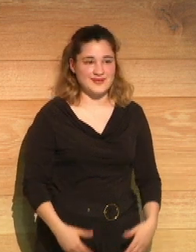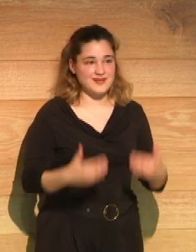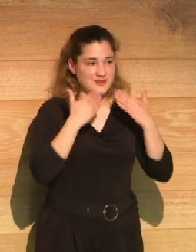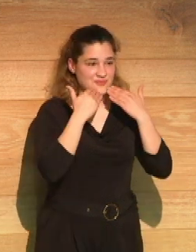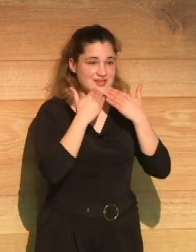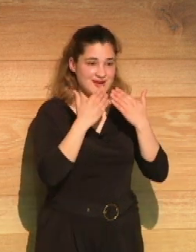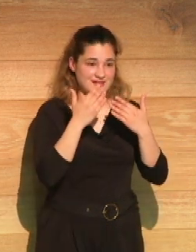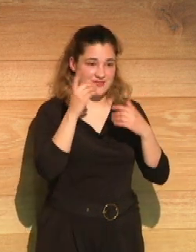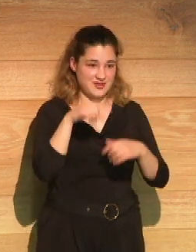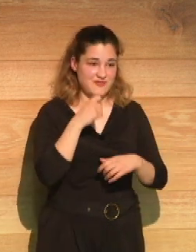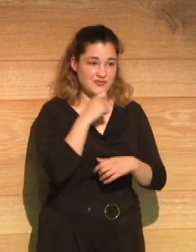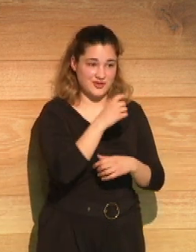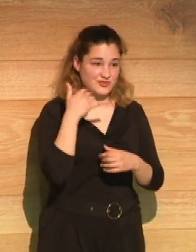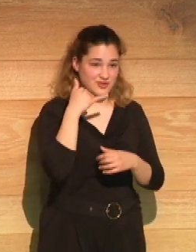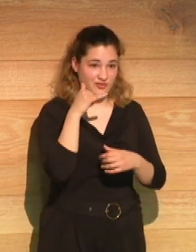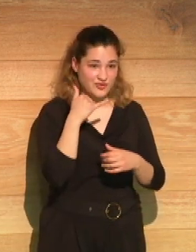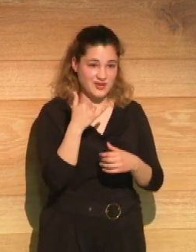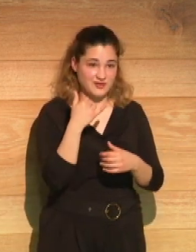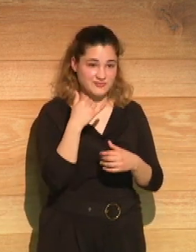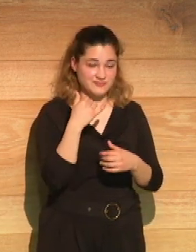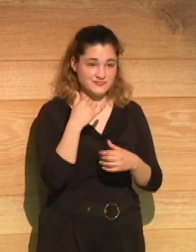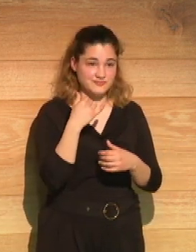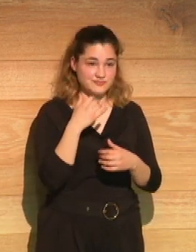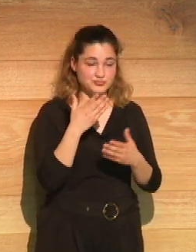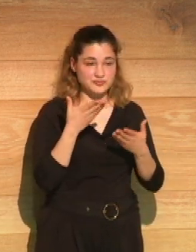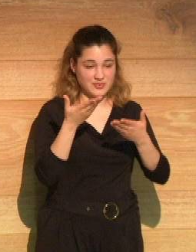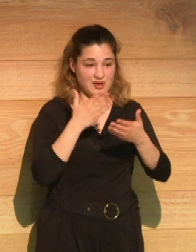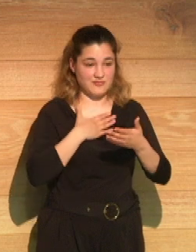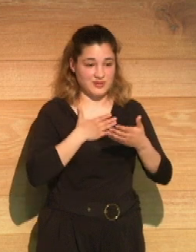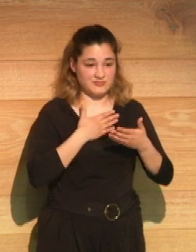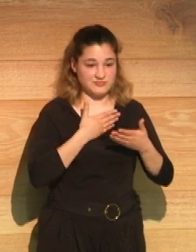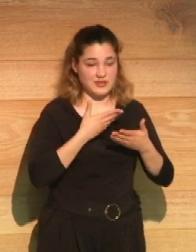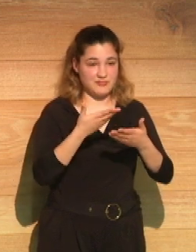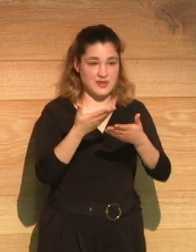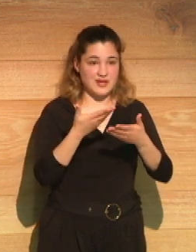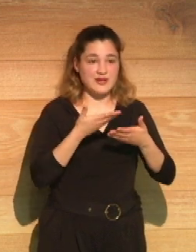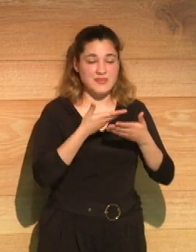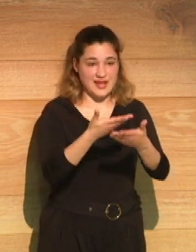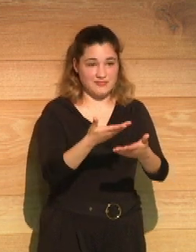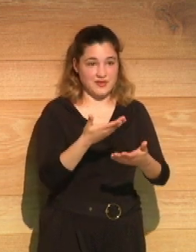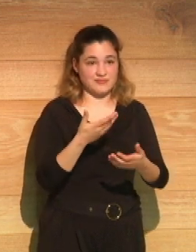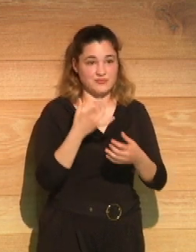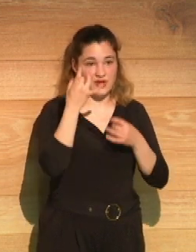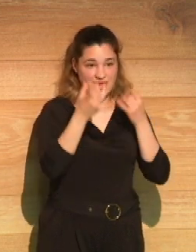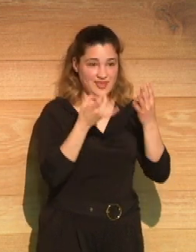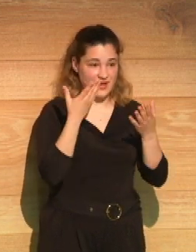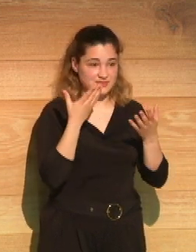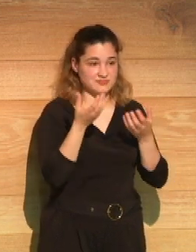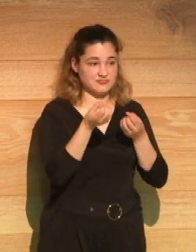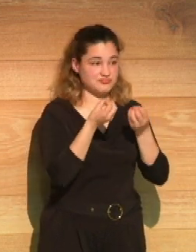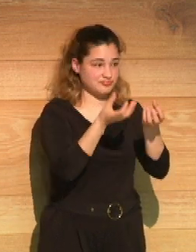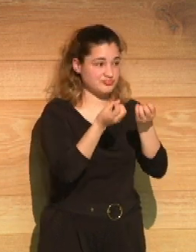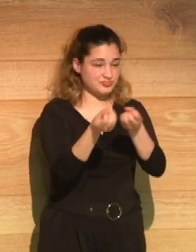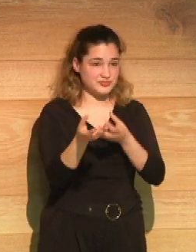Agradezco de nuevo a la Fundación Telefónica por la invitación a compartir estas ideas. Felicito al equipo